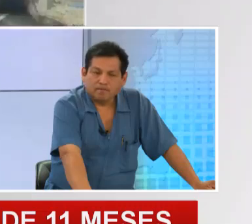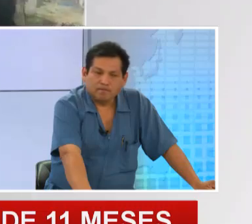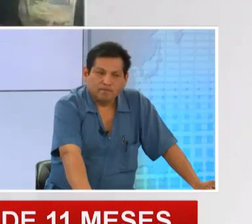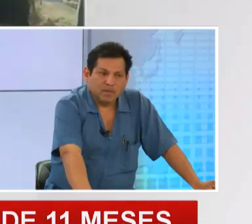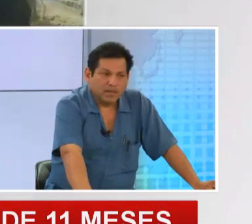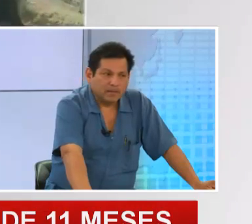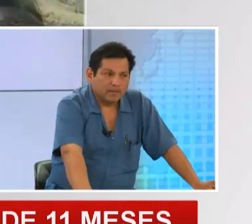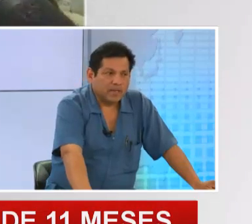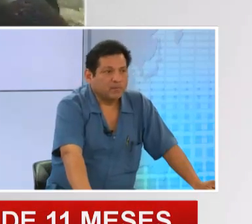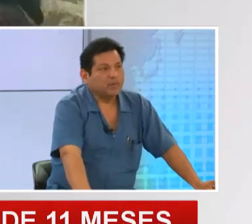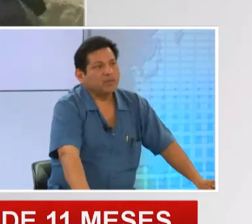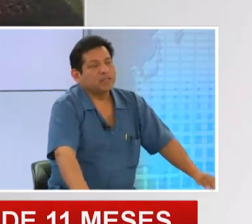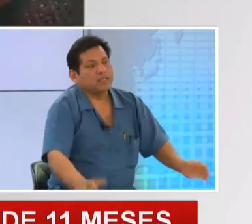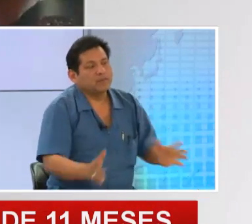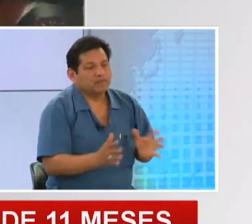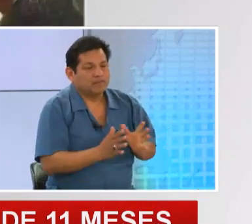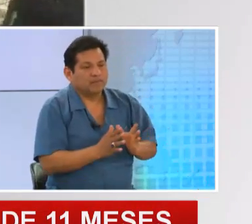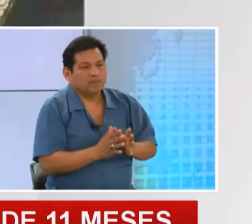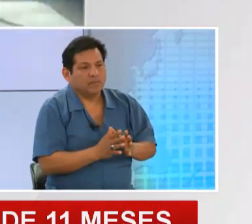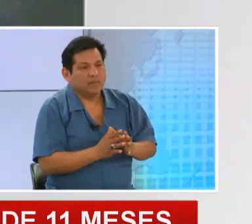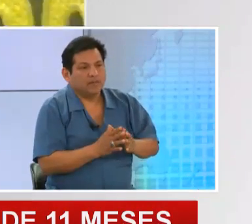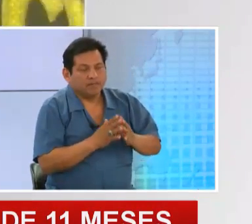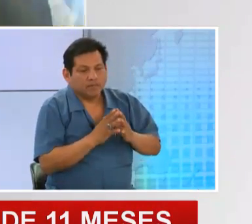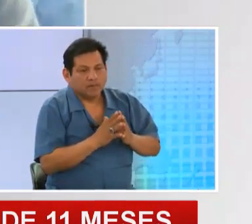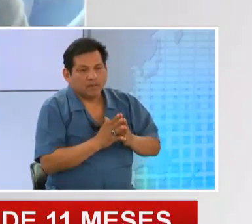tan maravilloso? Mira, acá podemos decir